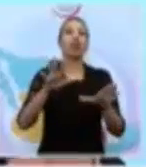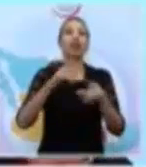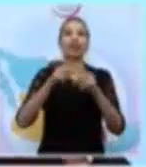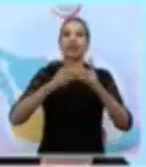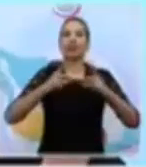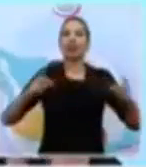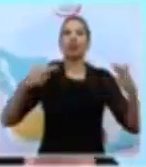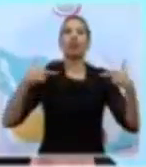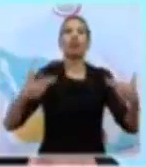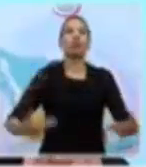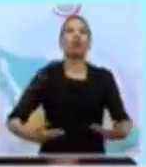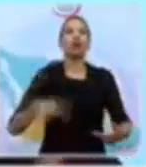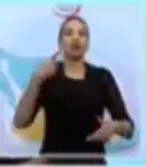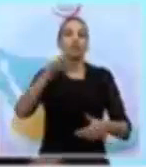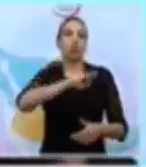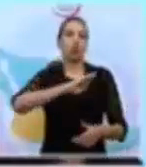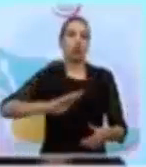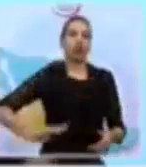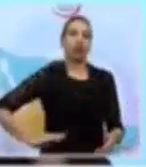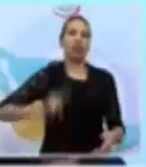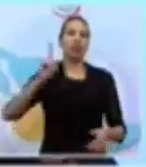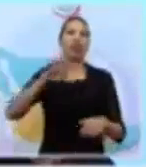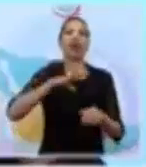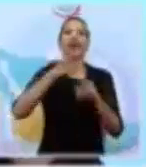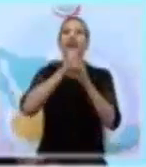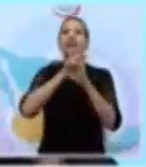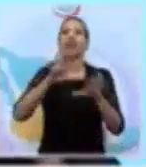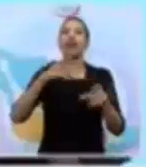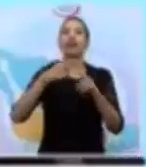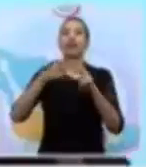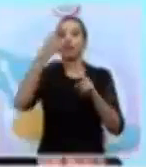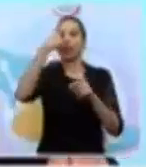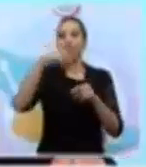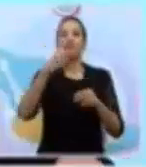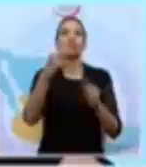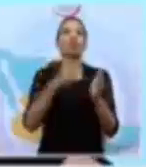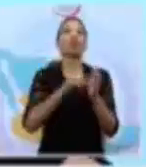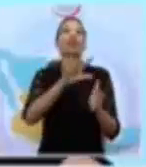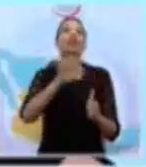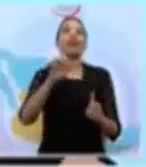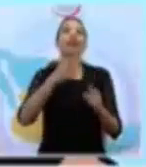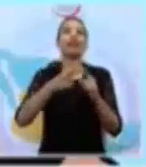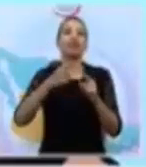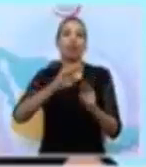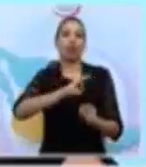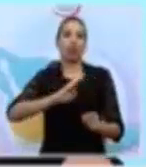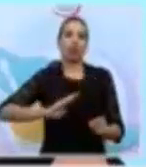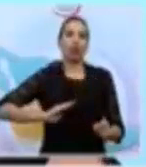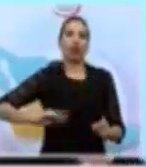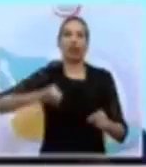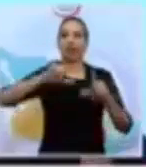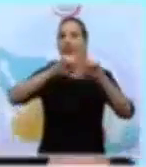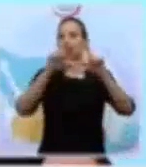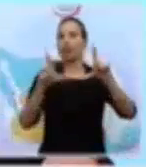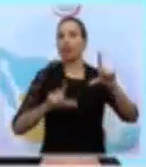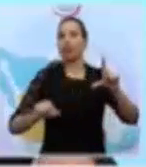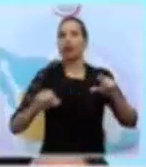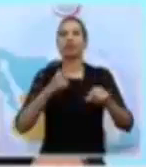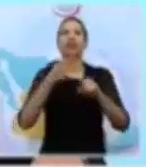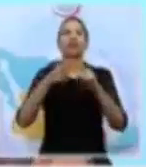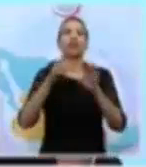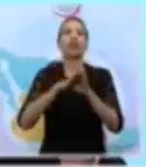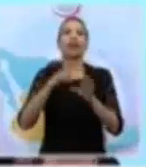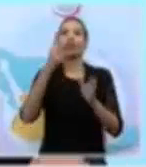humano municipal, que mide el índice para las 2.500 municipalidades del país con datos del censo